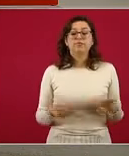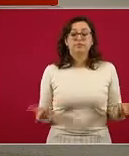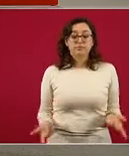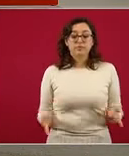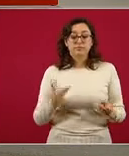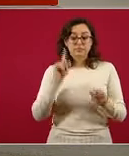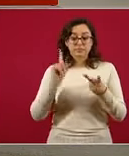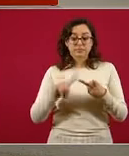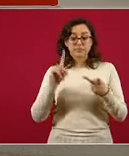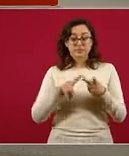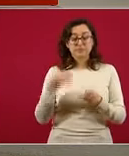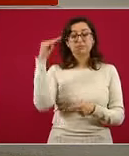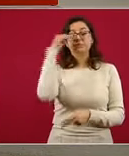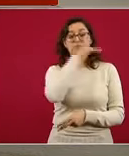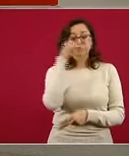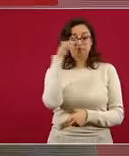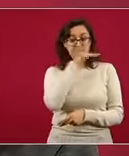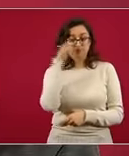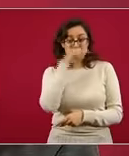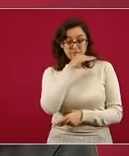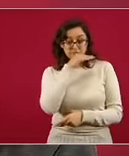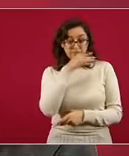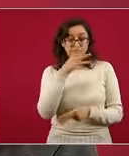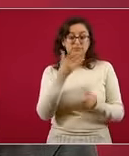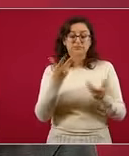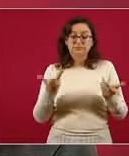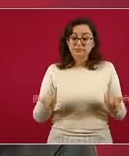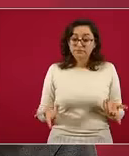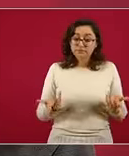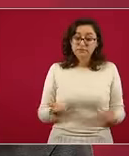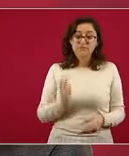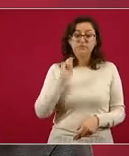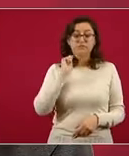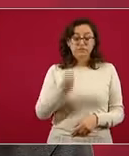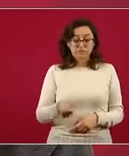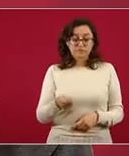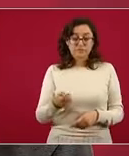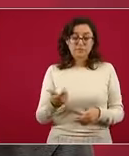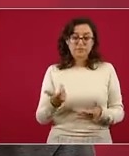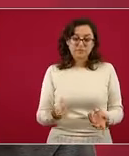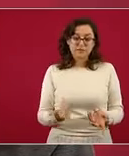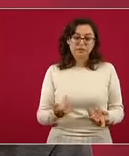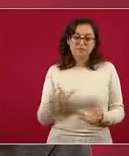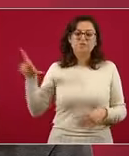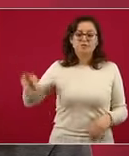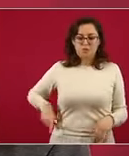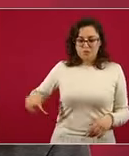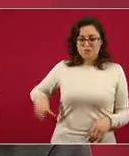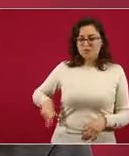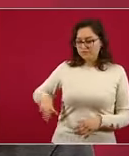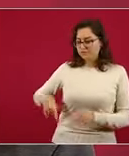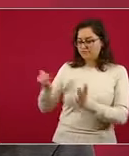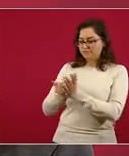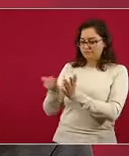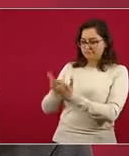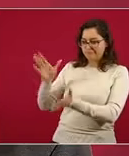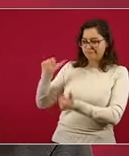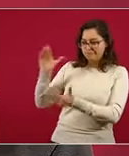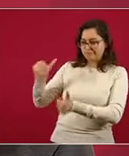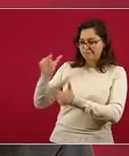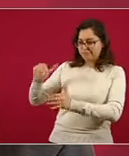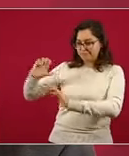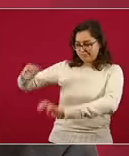gratuita. Es evidente que para poder pagar este recurso se utiliza dinero del Tesoro Público y el